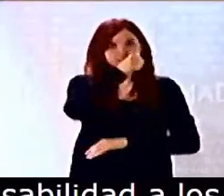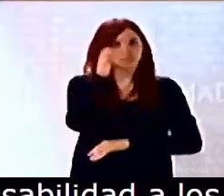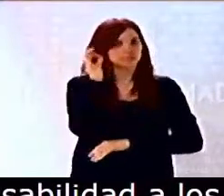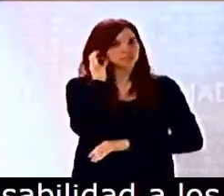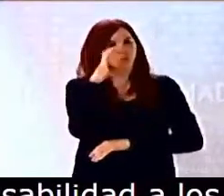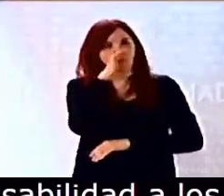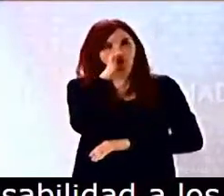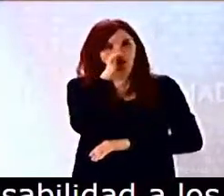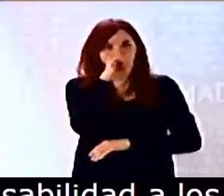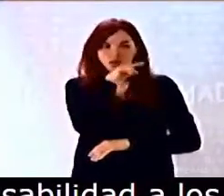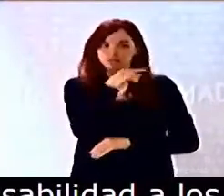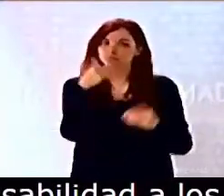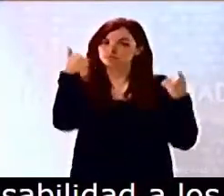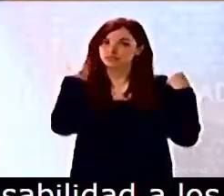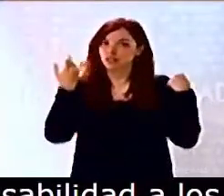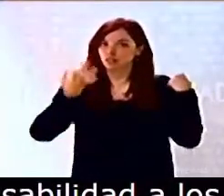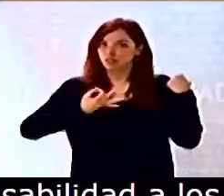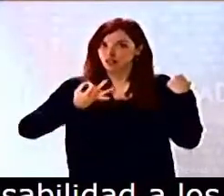Guareña.